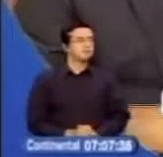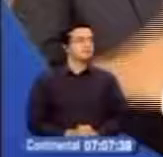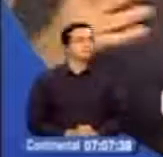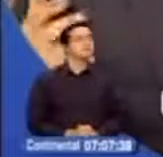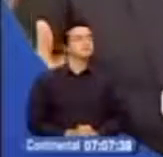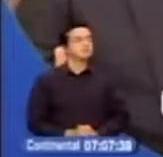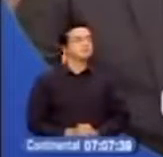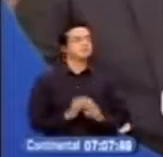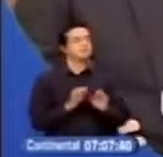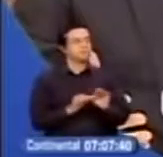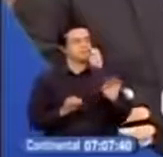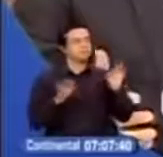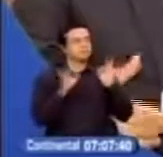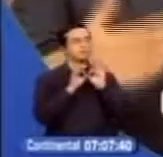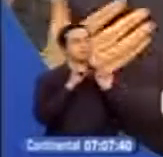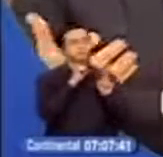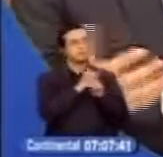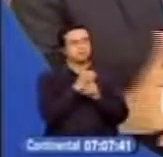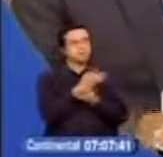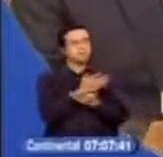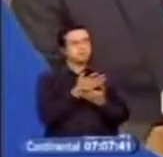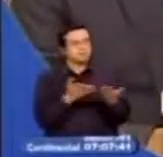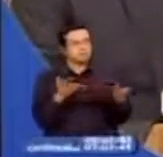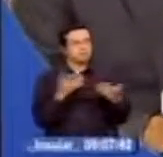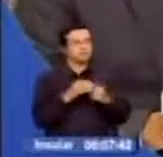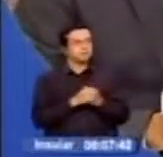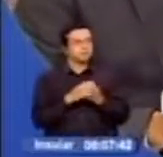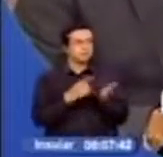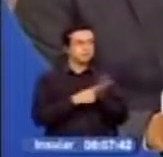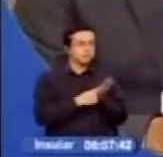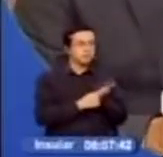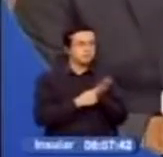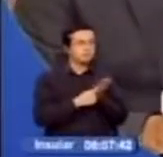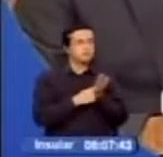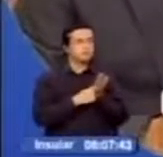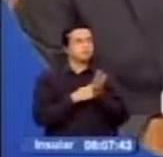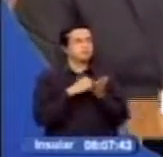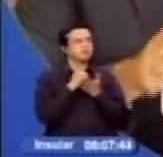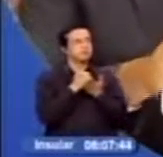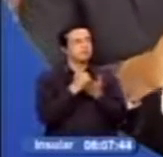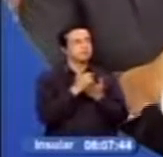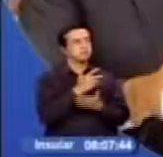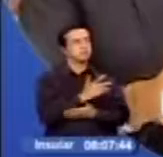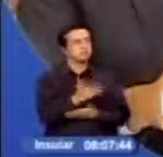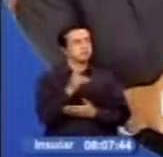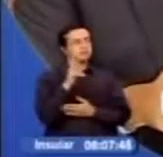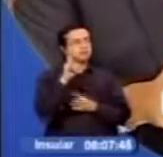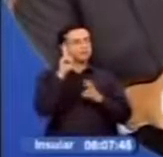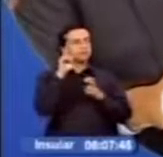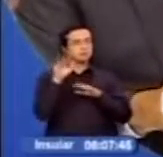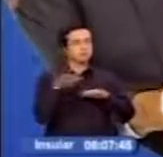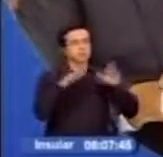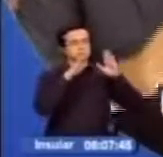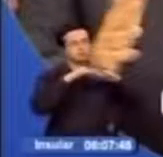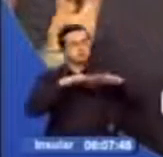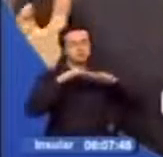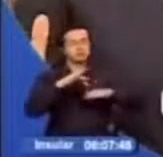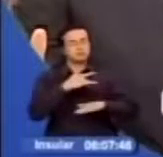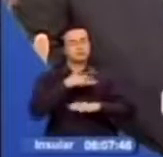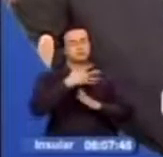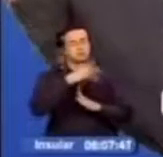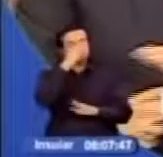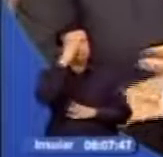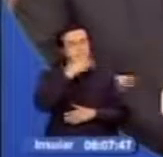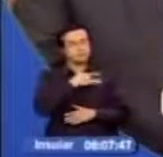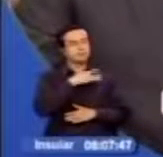Qué importante es que se propicien todo este tipo de discusiones, análisis constructivos en virtud de una tragedia, ¿no? Pero